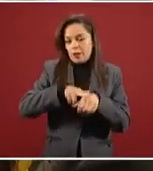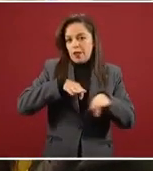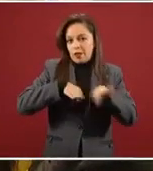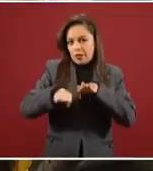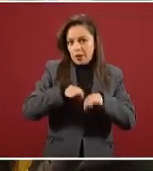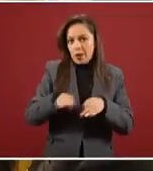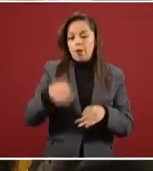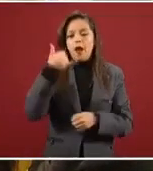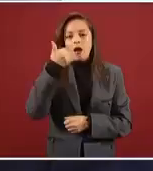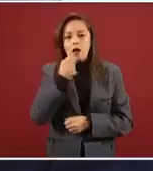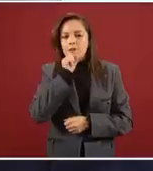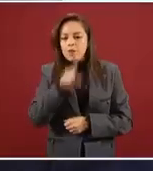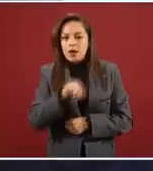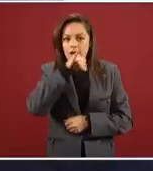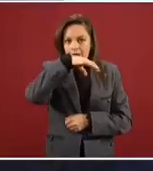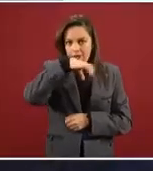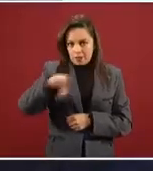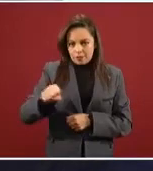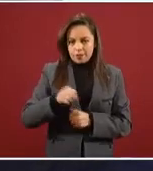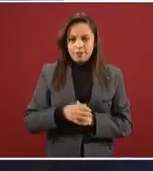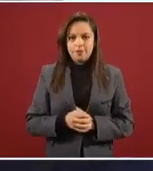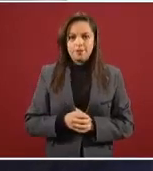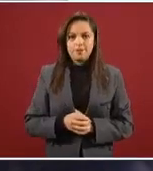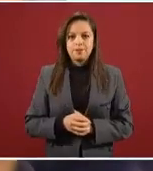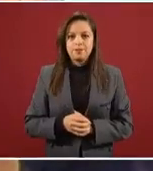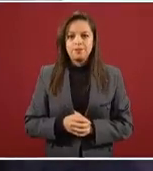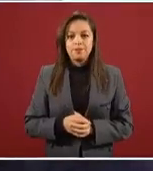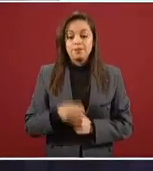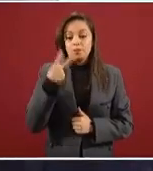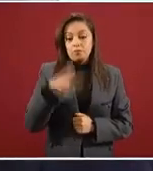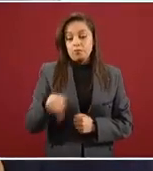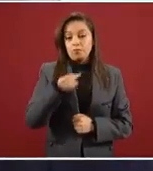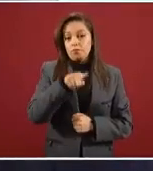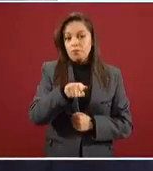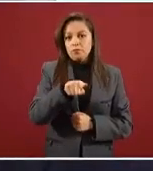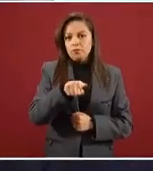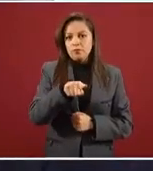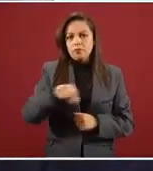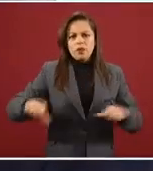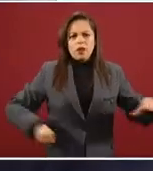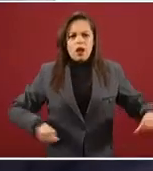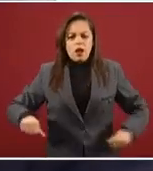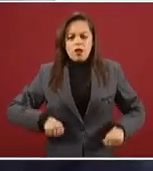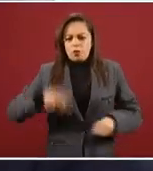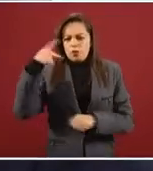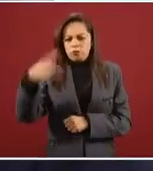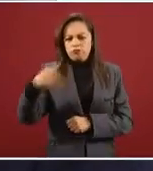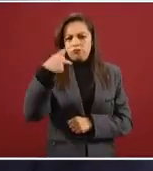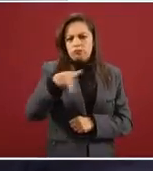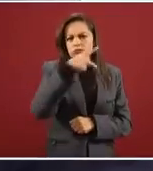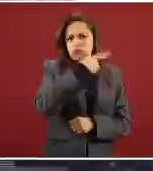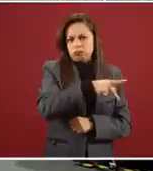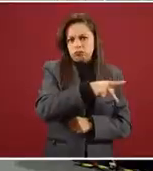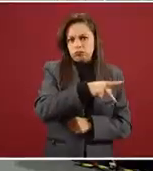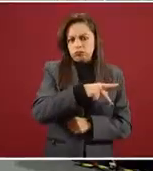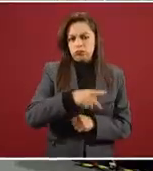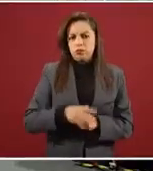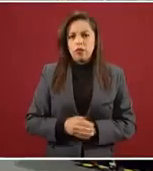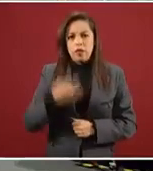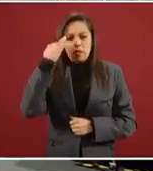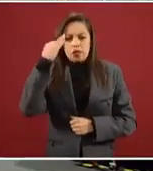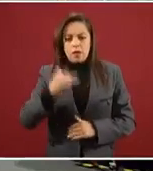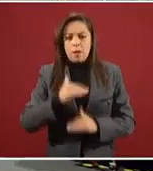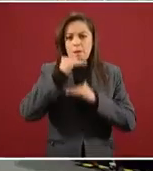para determinar si estas bajas derivan de actividad propia del ciclo económico de la empresa o si lo que